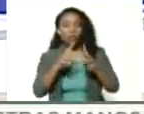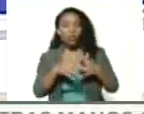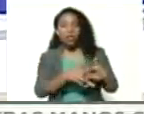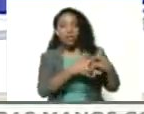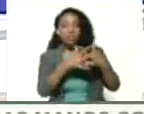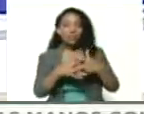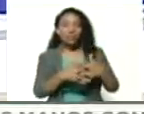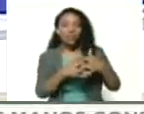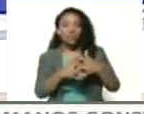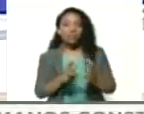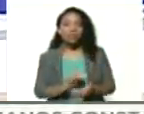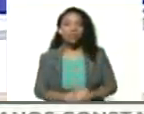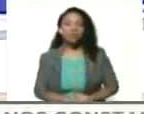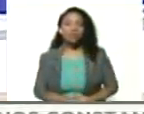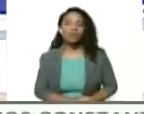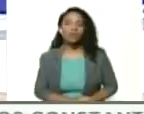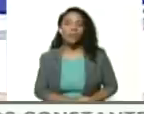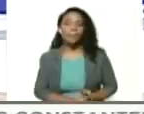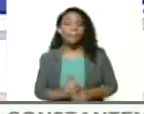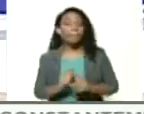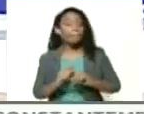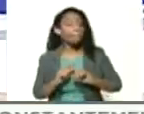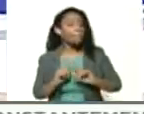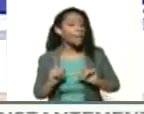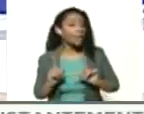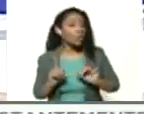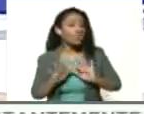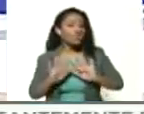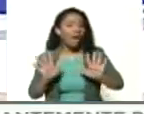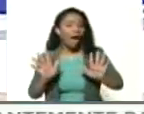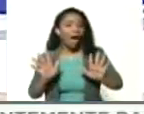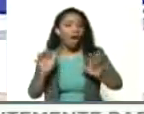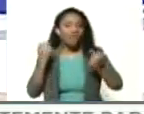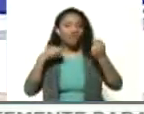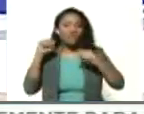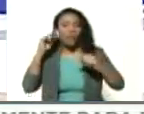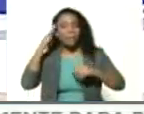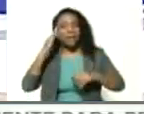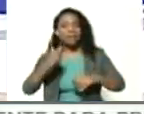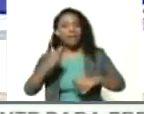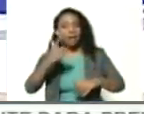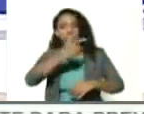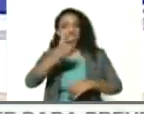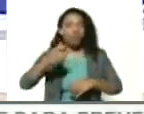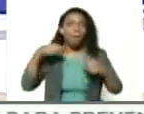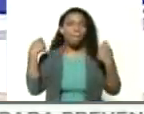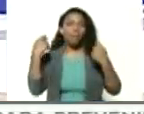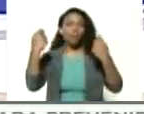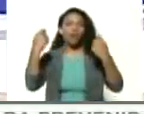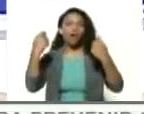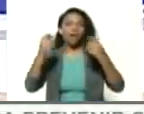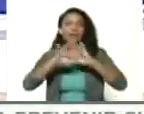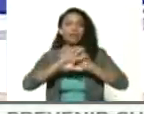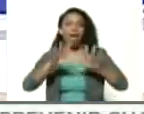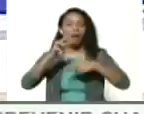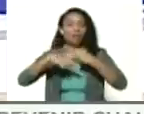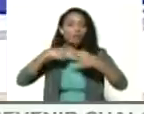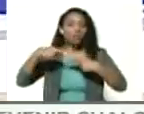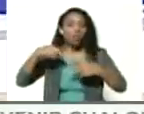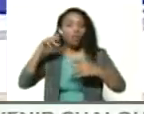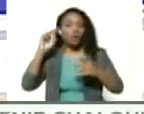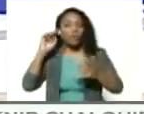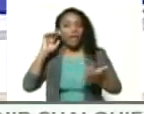estadounidenses. Pero ya la rebelión cívico-militar popular, la revolución de